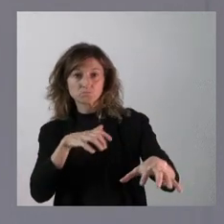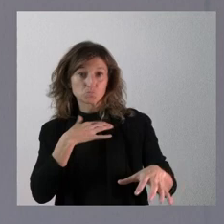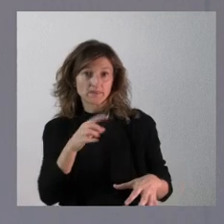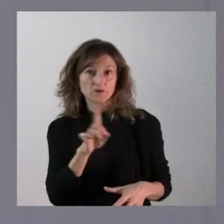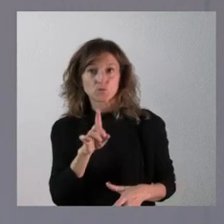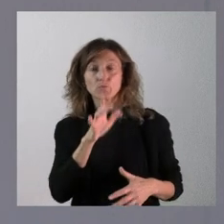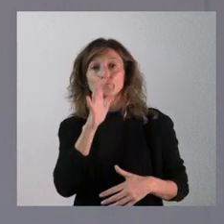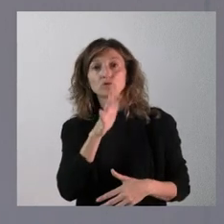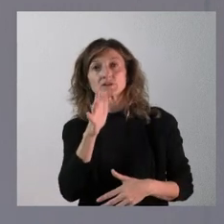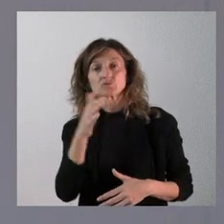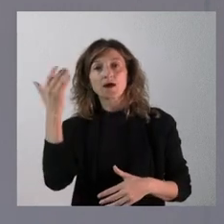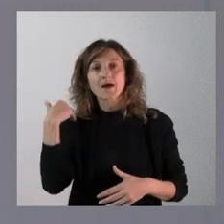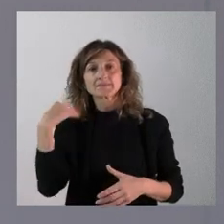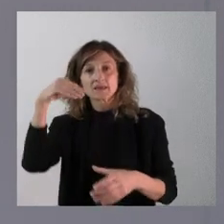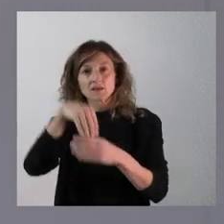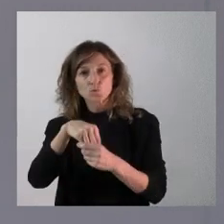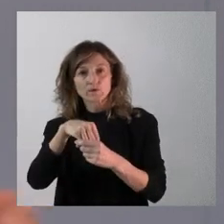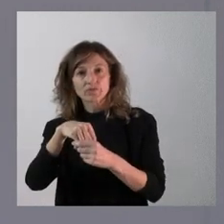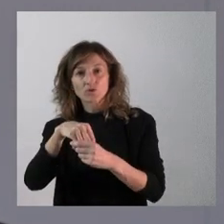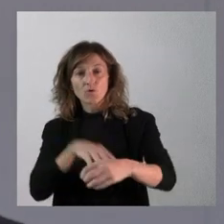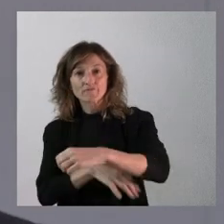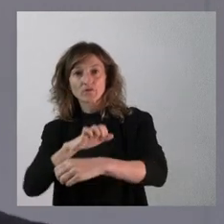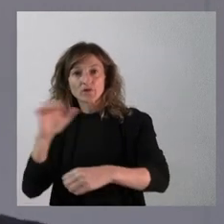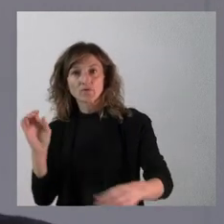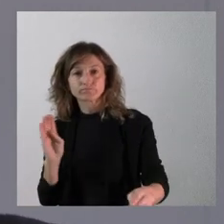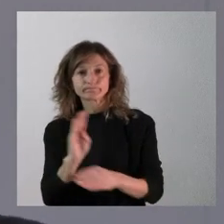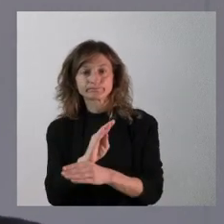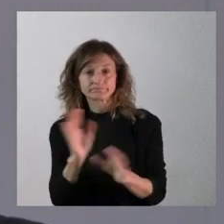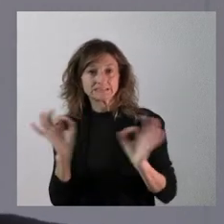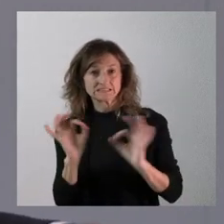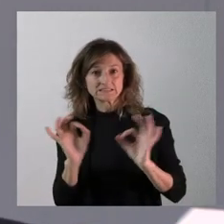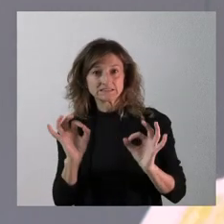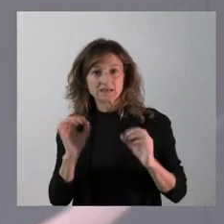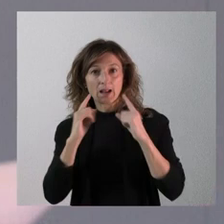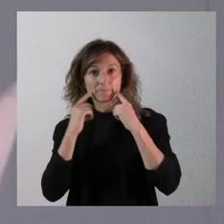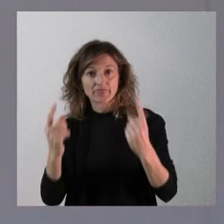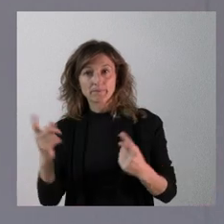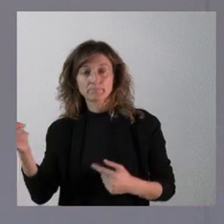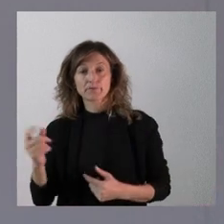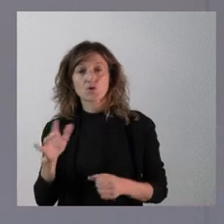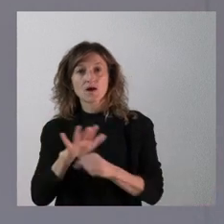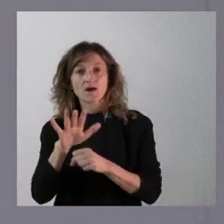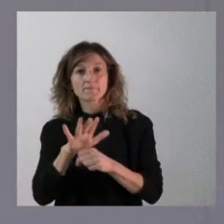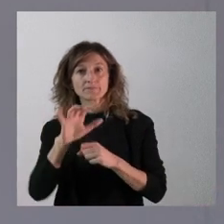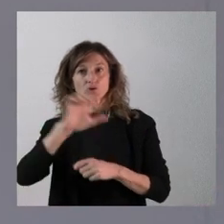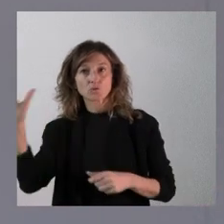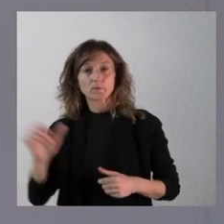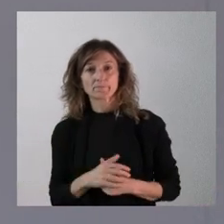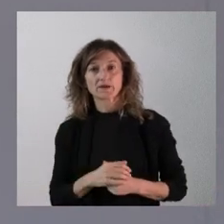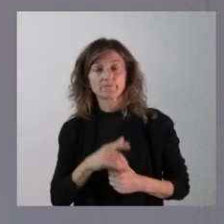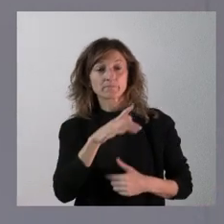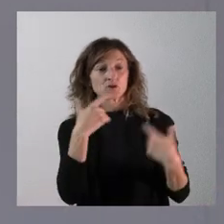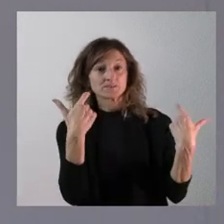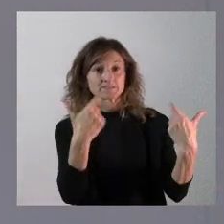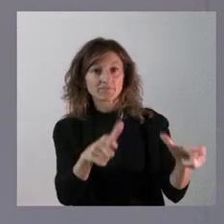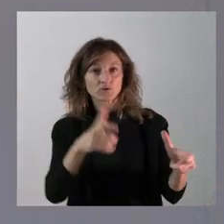por eso quizá no fueron incluidos inicialmente por parte de aquella primera decisión en el ámbito europeo pero son sectores